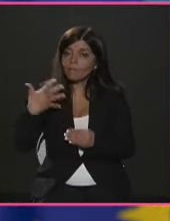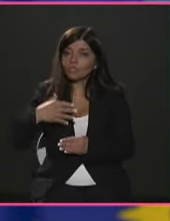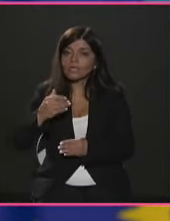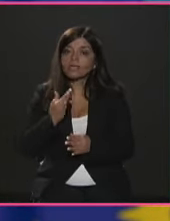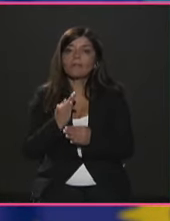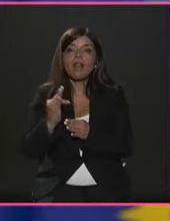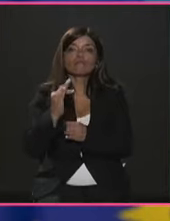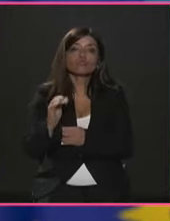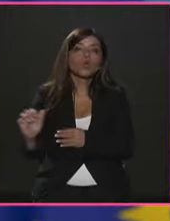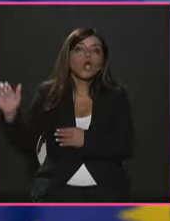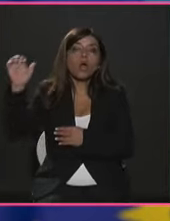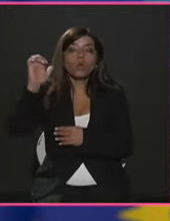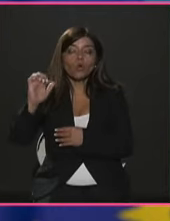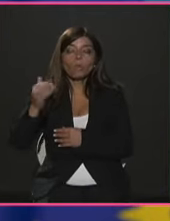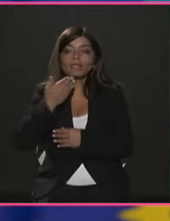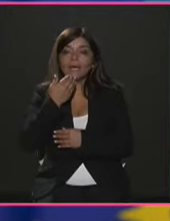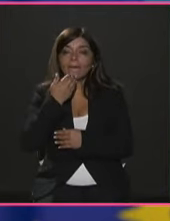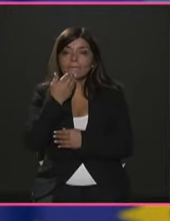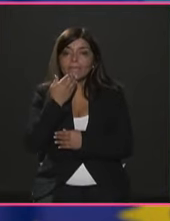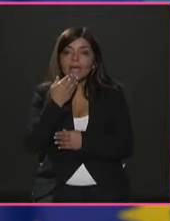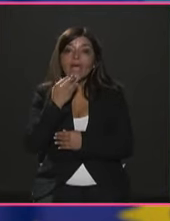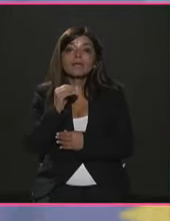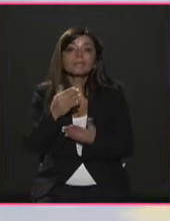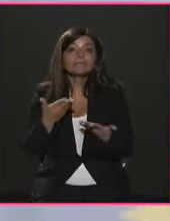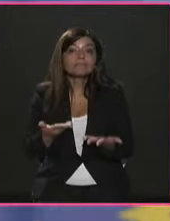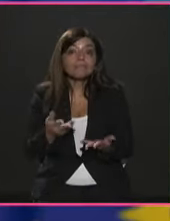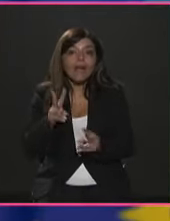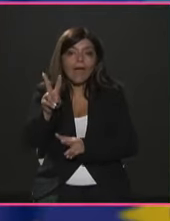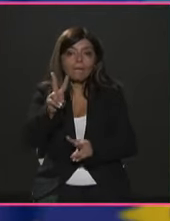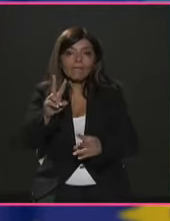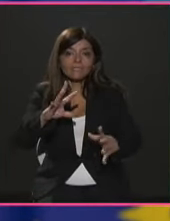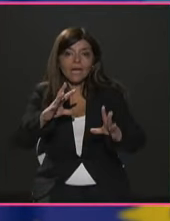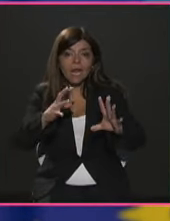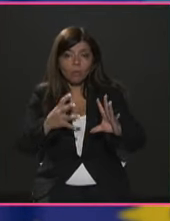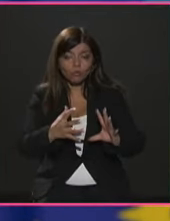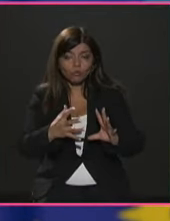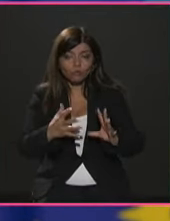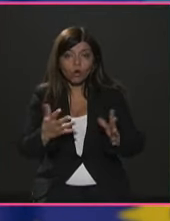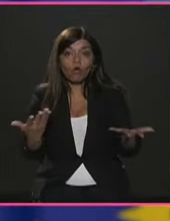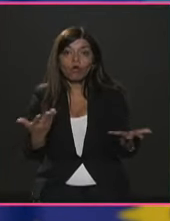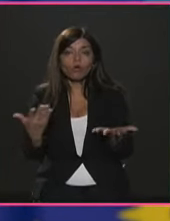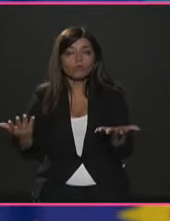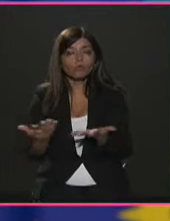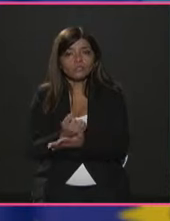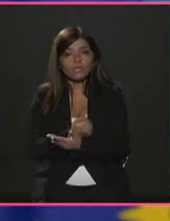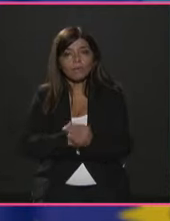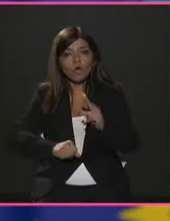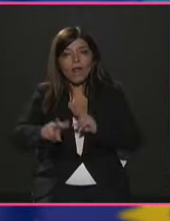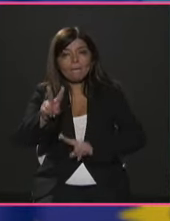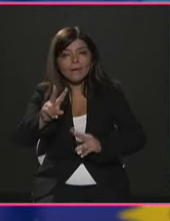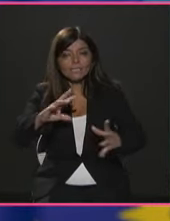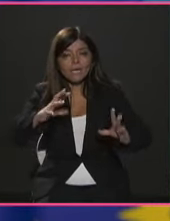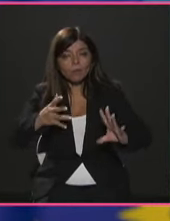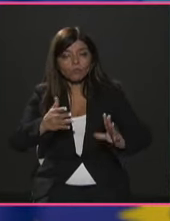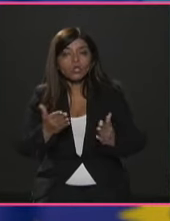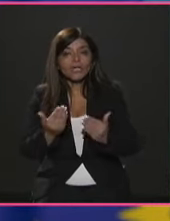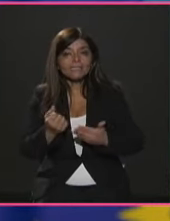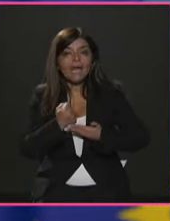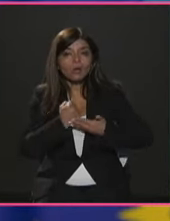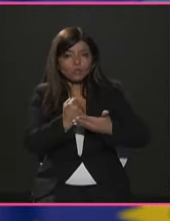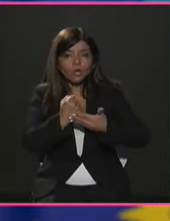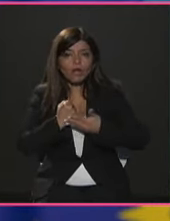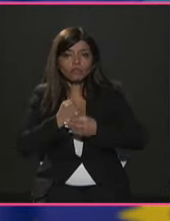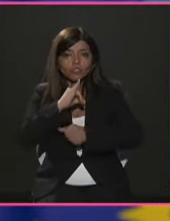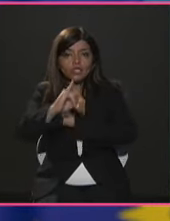Europa pero serán también determinantes sobre la paz en el mundo y para conseguirla es absolutamente necesario una colaboración